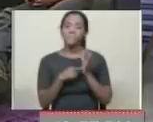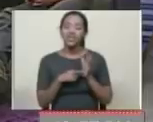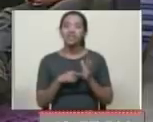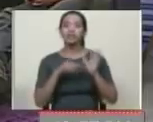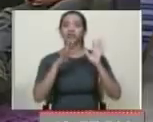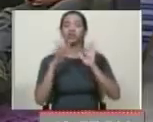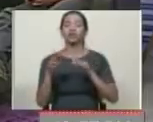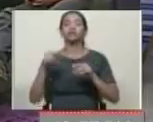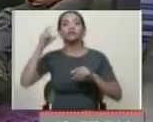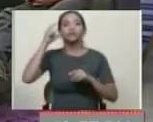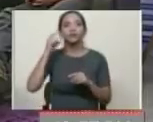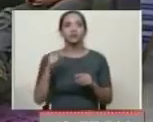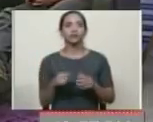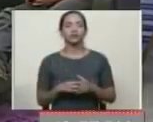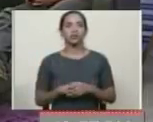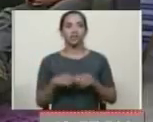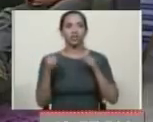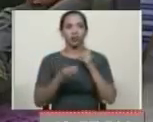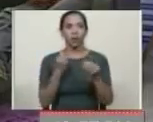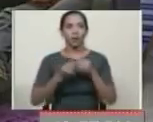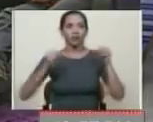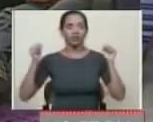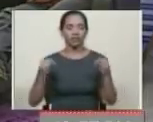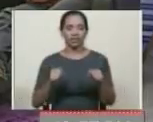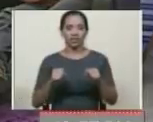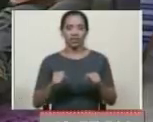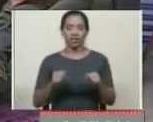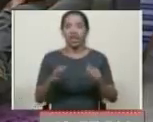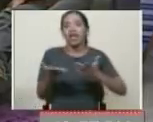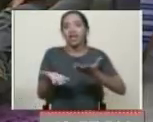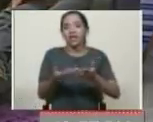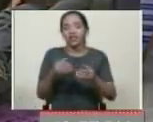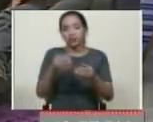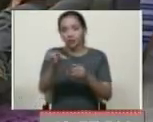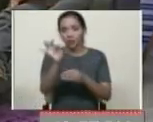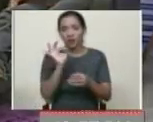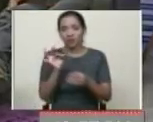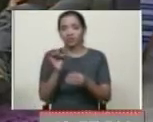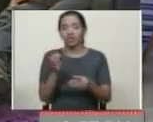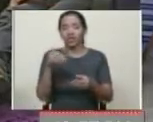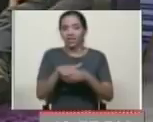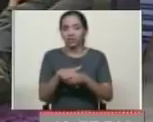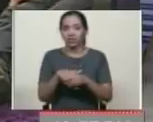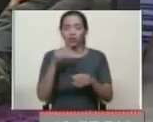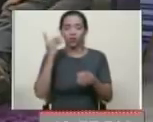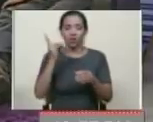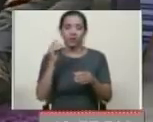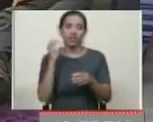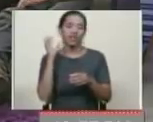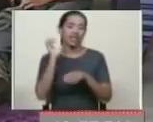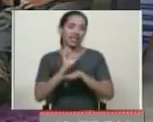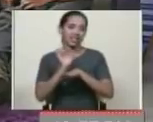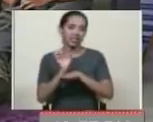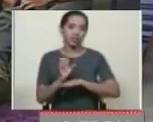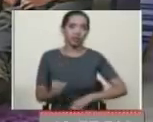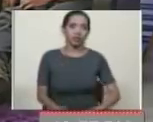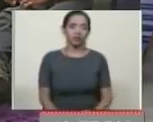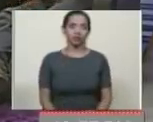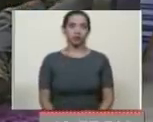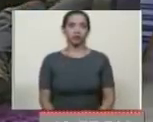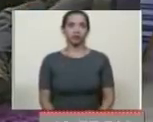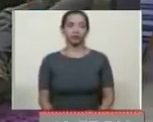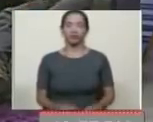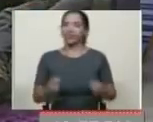Más de mil mensajes diarios. Y eso lo van a utilizar acá, y eso lo van a utilizar en las elecciones de Bolivia, Argentina. Por eso es importante. Con el tema del WhatsApp, señor del sombrero y la toalla, eso